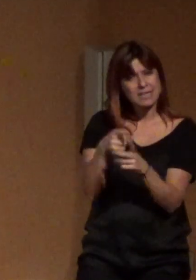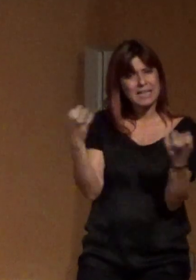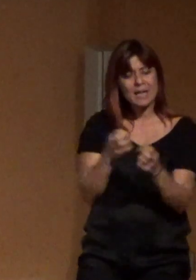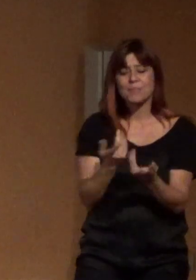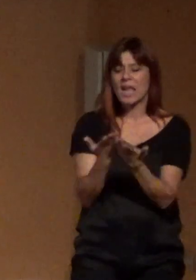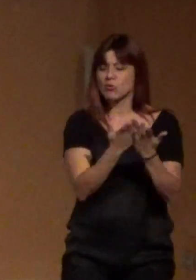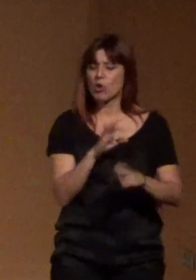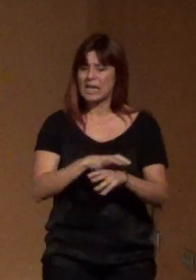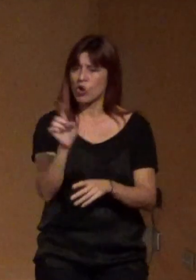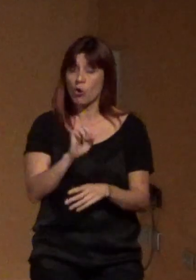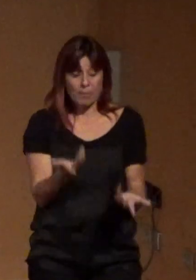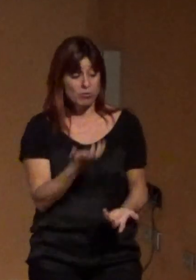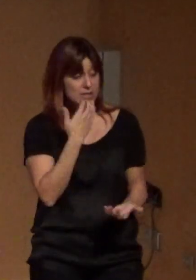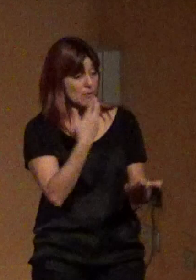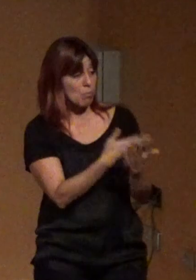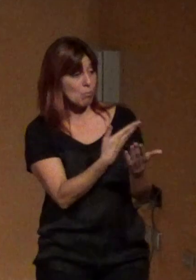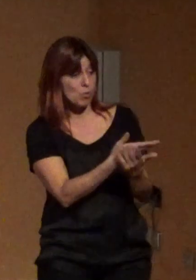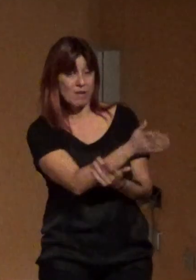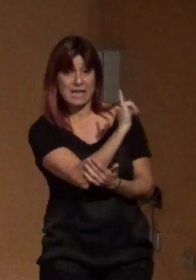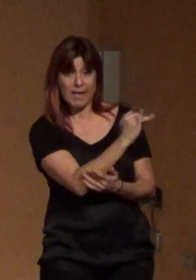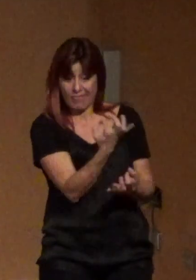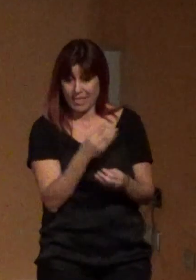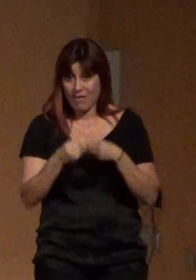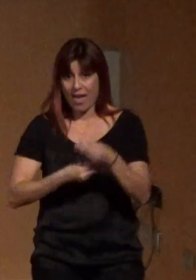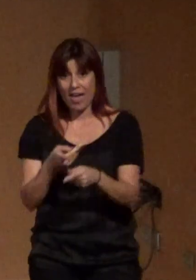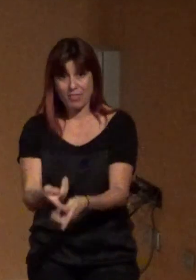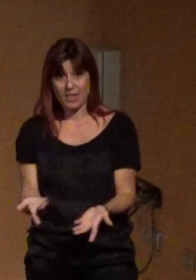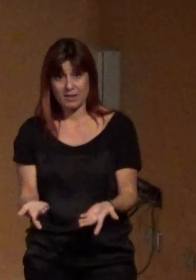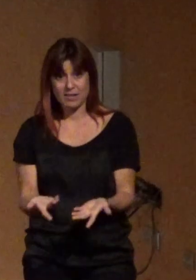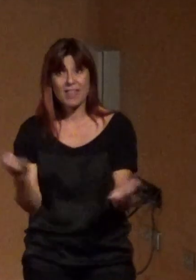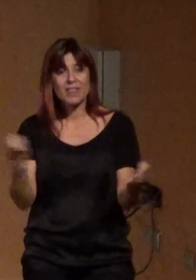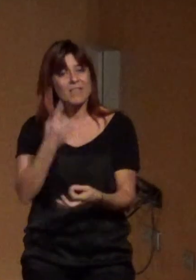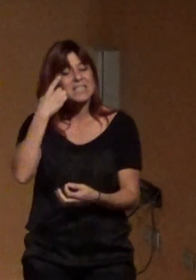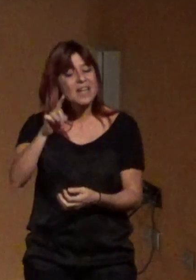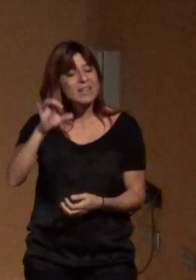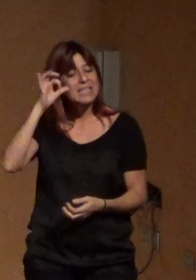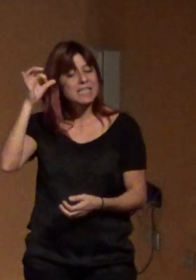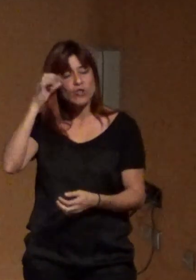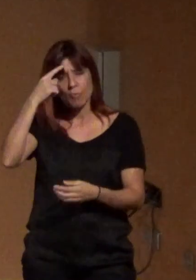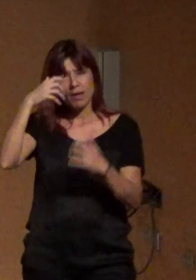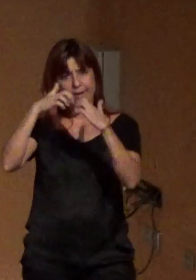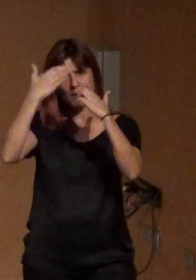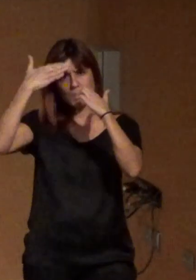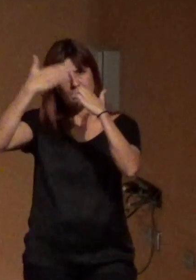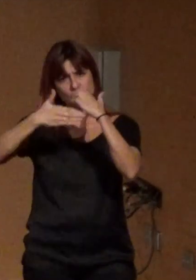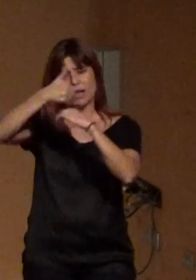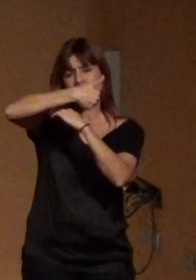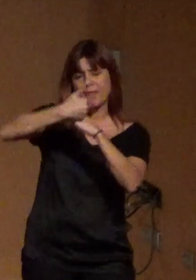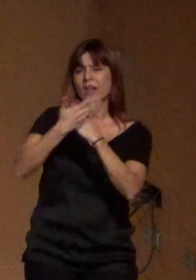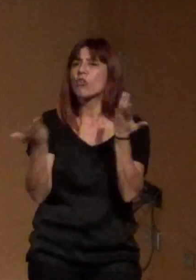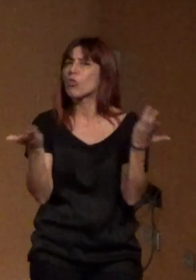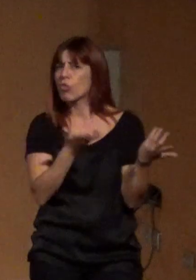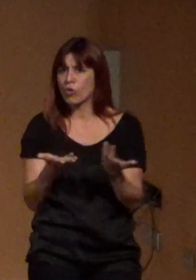pero tenemos pruebas que objetivan cómo está el sujeto, hay que pasarlas. Sabemos que hay 3 síndromes: prefrontal, medial, que está en relación con los procesos